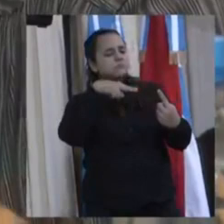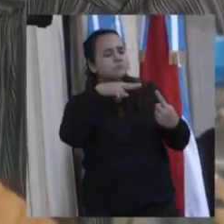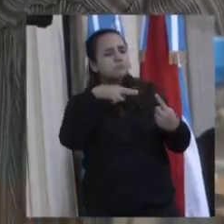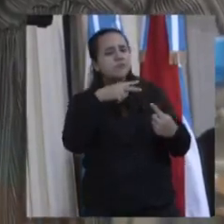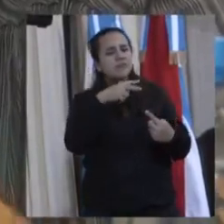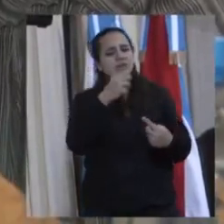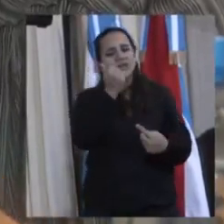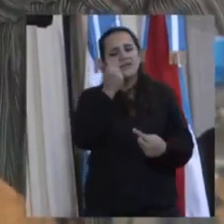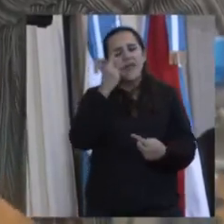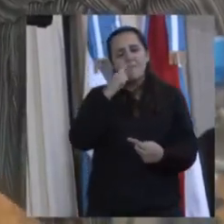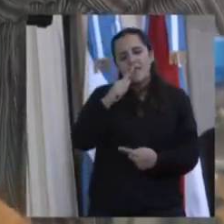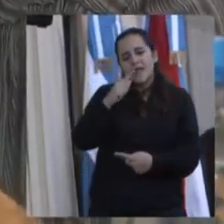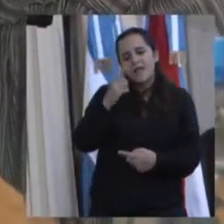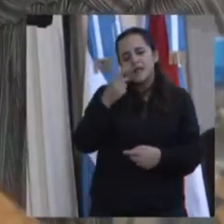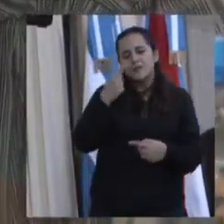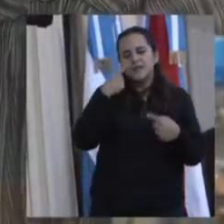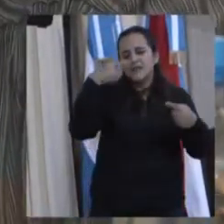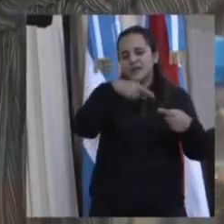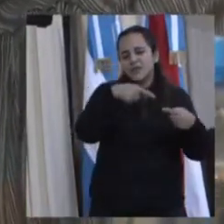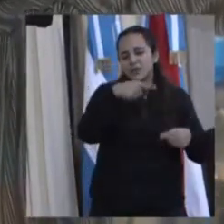de 6.000 instituciones